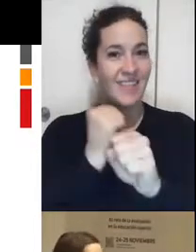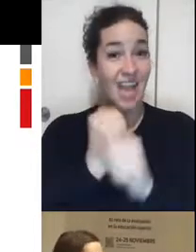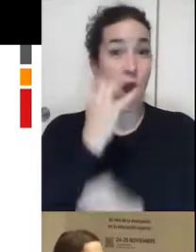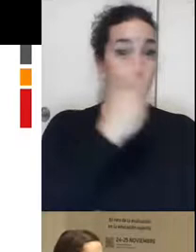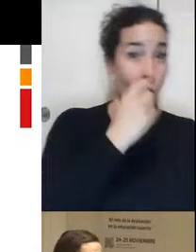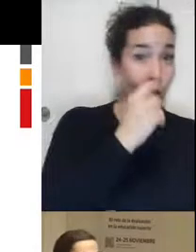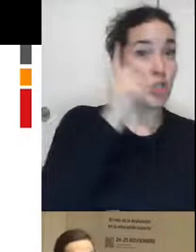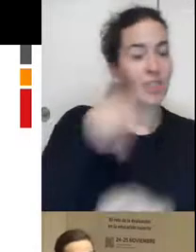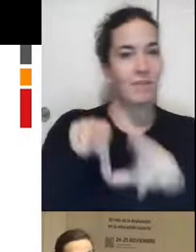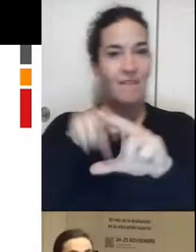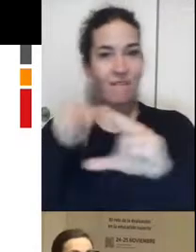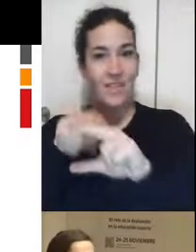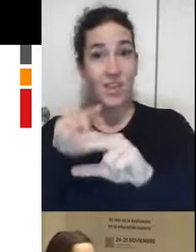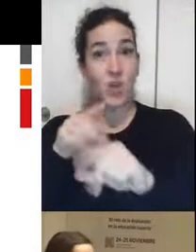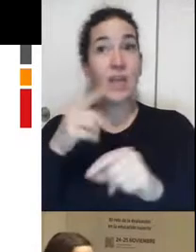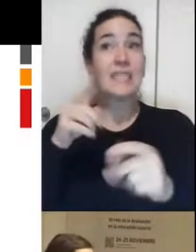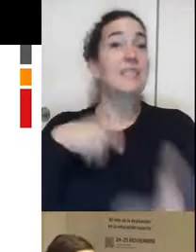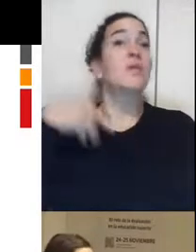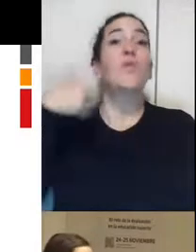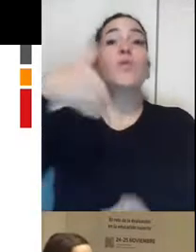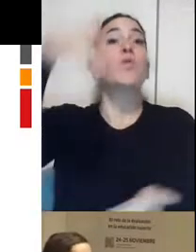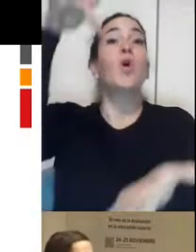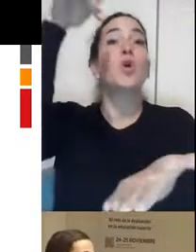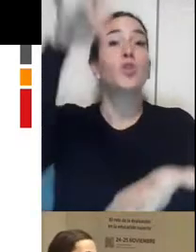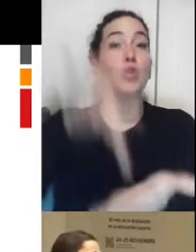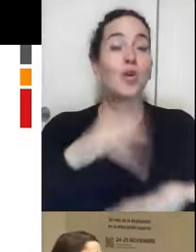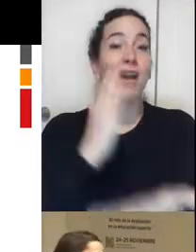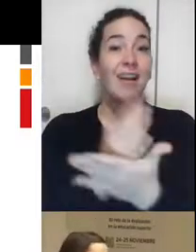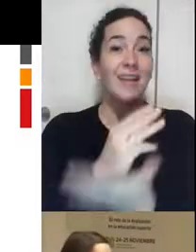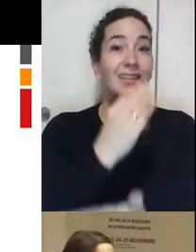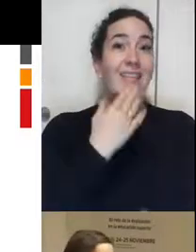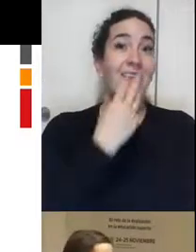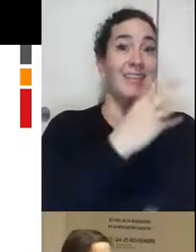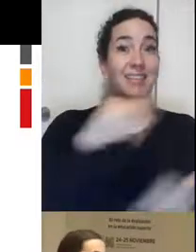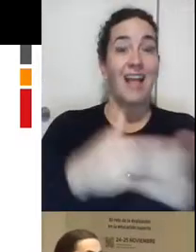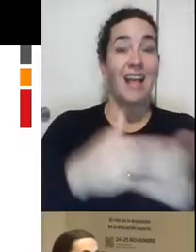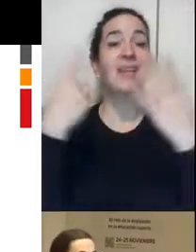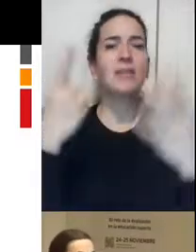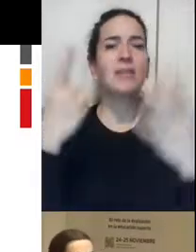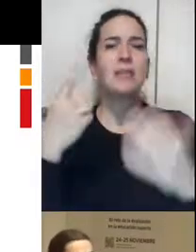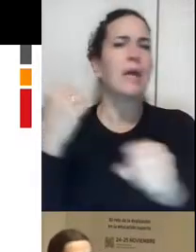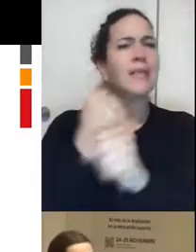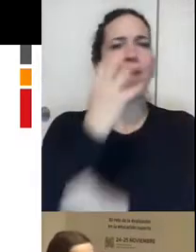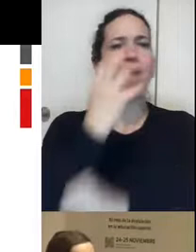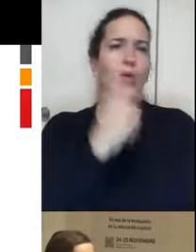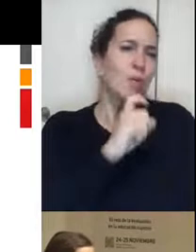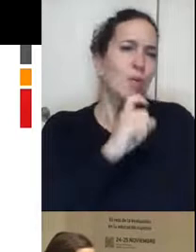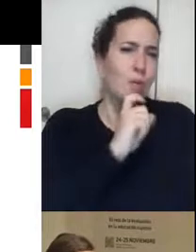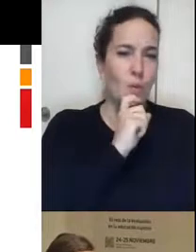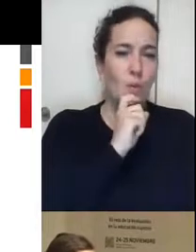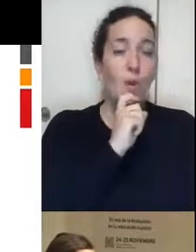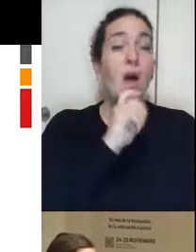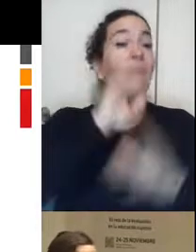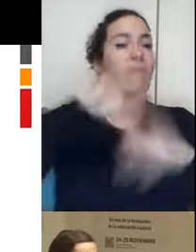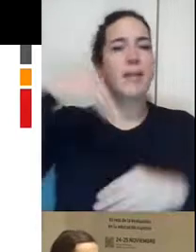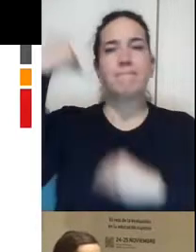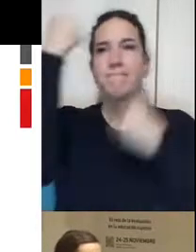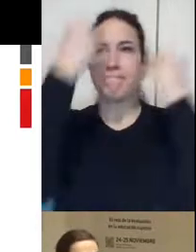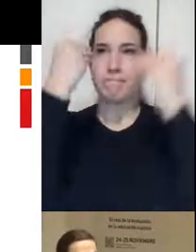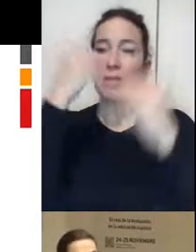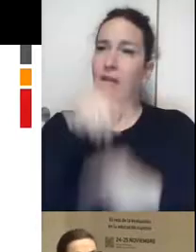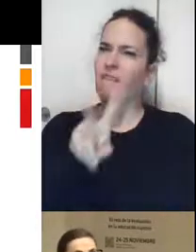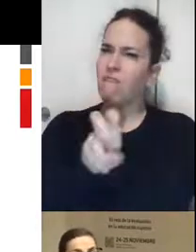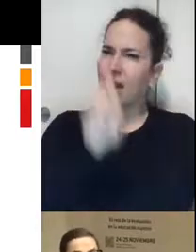el vídeo dentro de su aula de 3 a 6 años y finalmente pues también pudieron reflexionar sobre la utilidad de crear